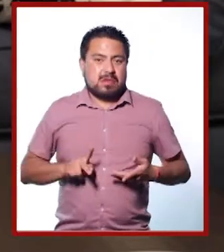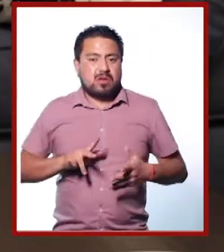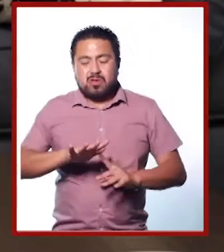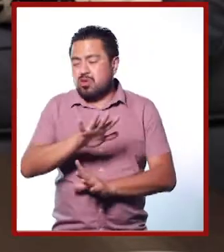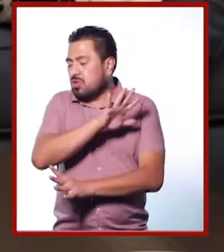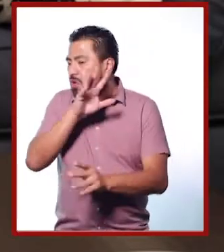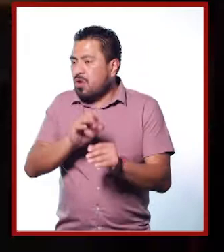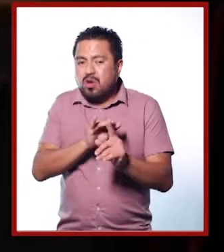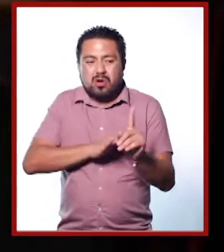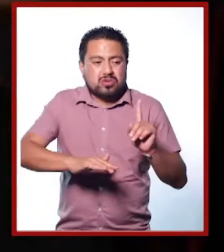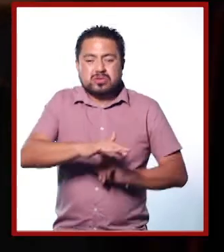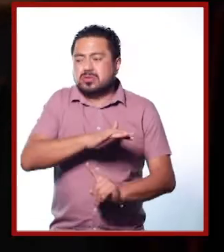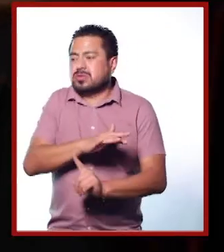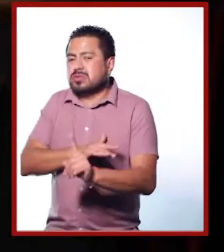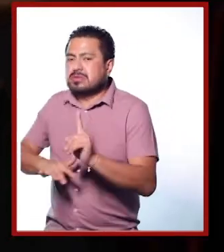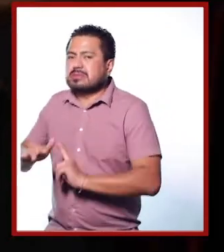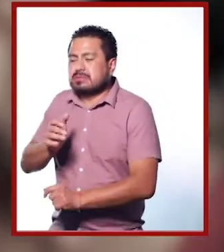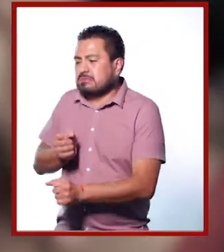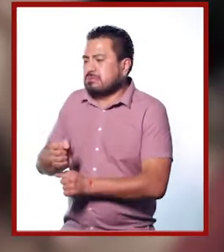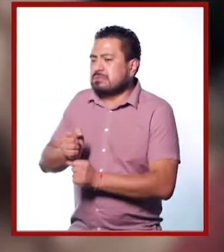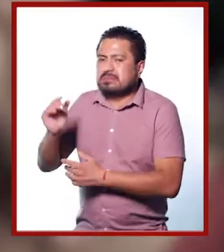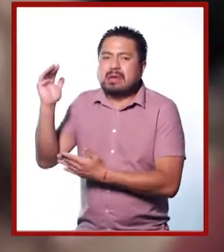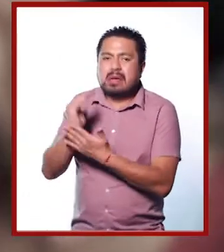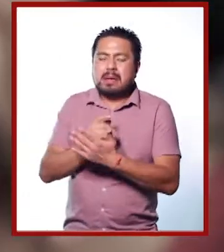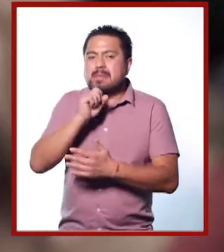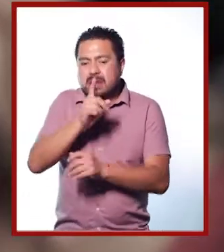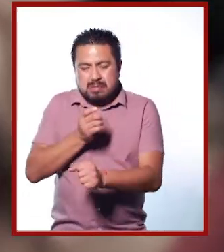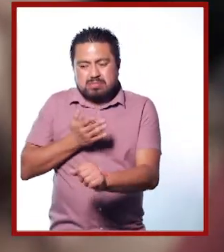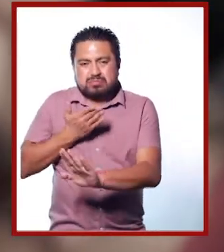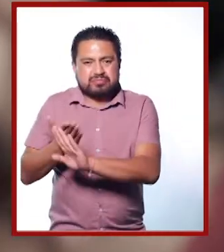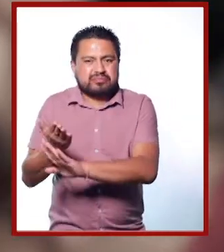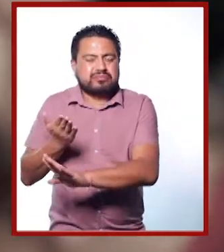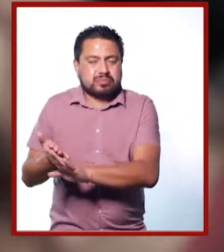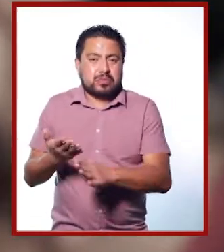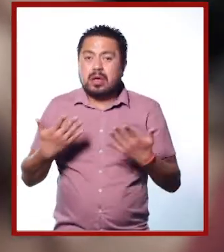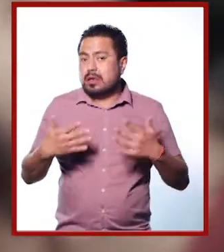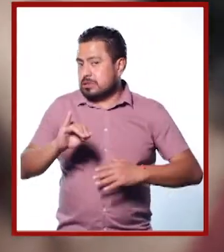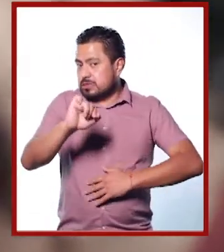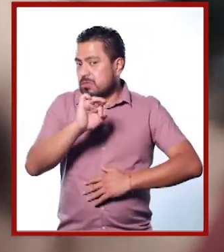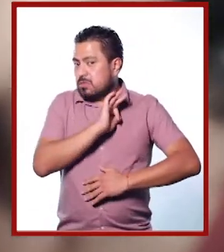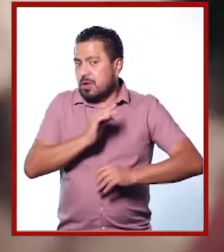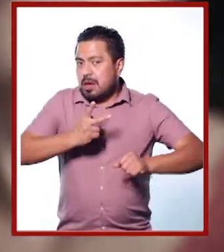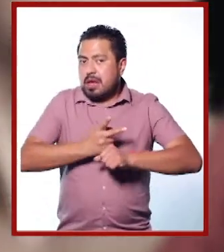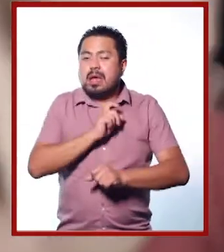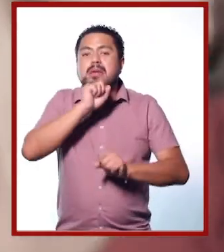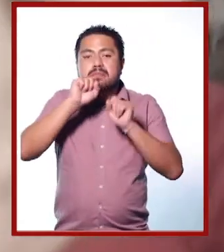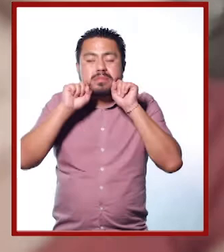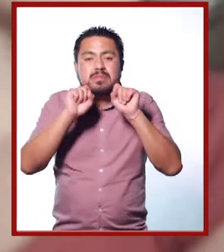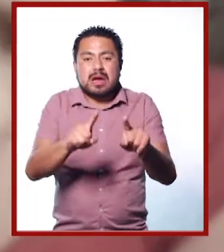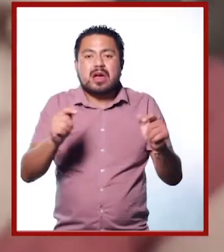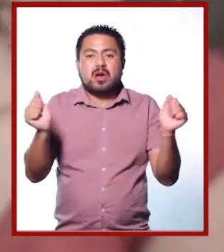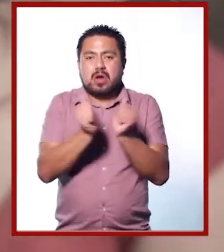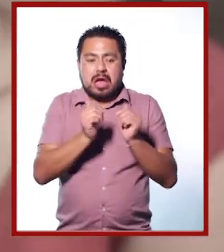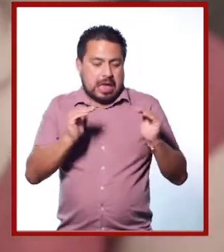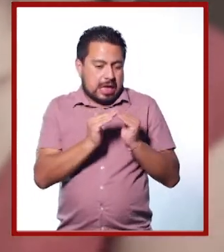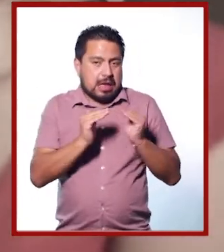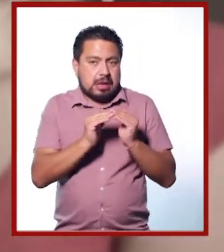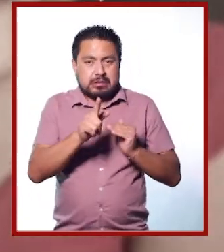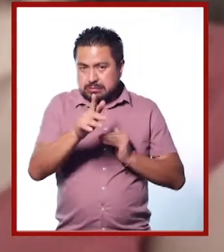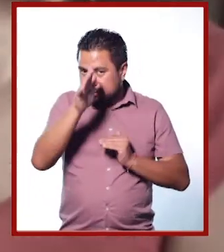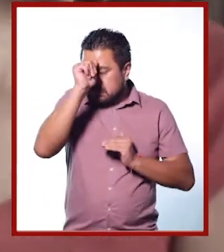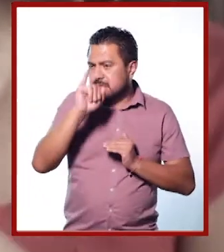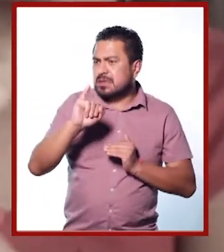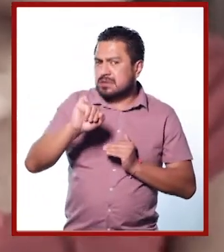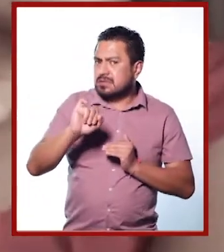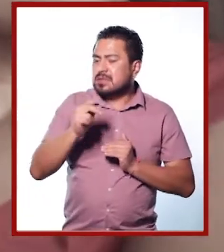lamentablemente en todos los contextos suceden las microviolencias y también las violencias, por supuesto. O sea, entonces sí puede pasar inclusive en la casa, ¿estás de